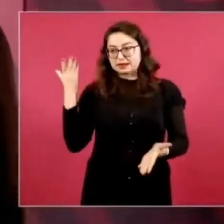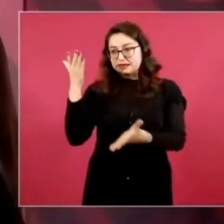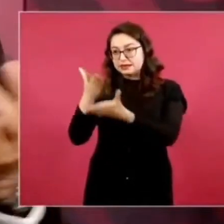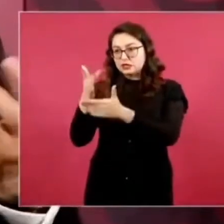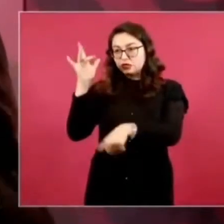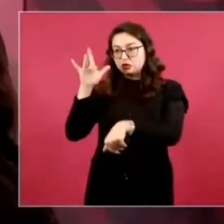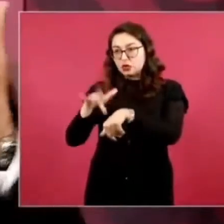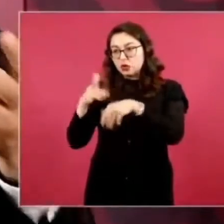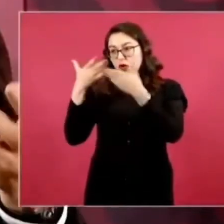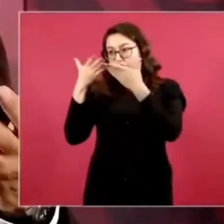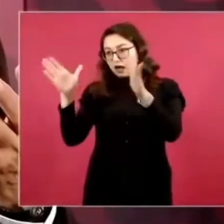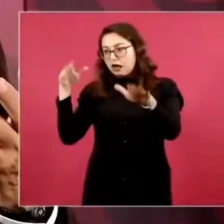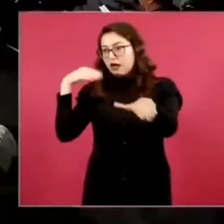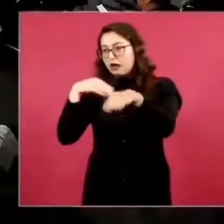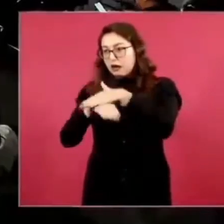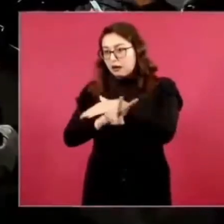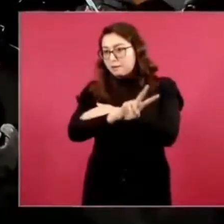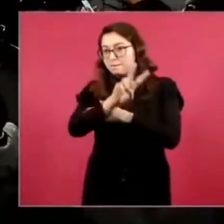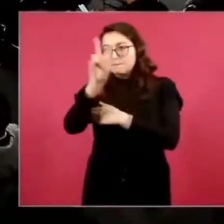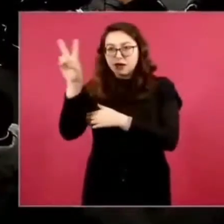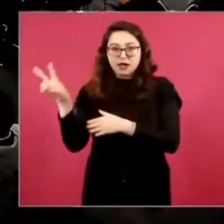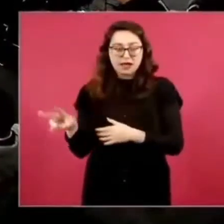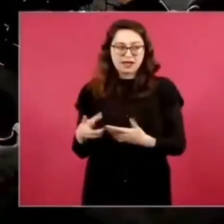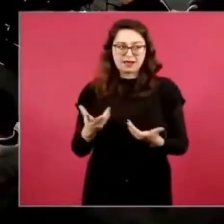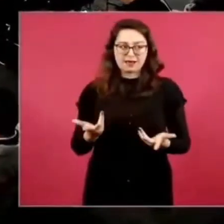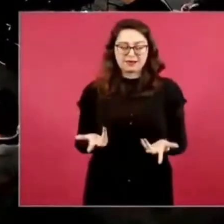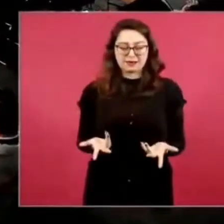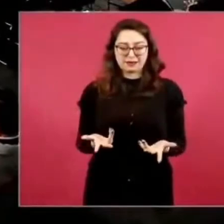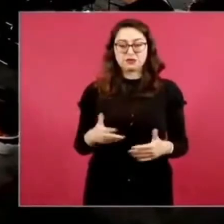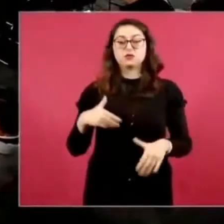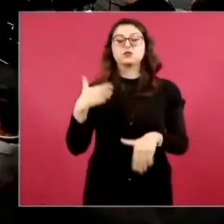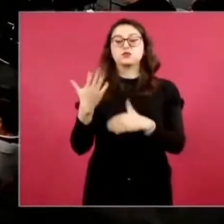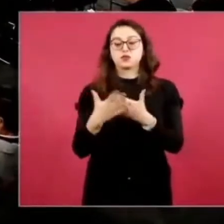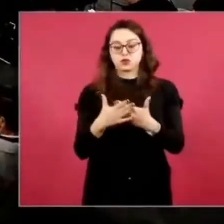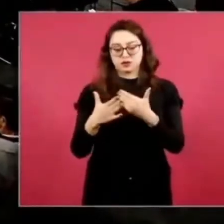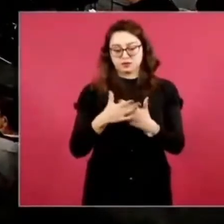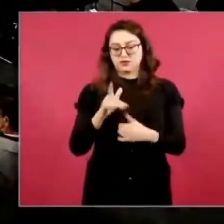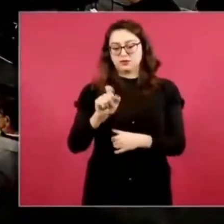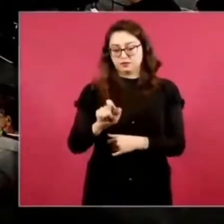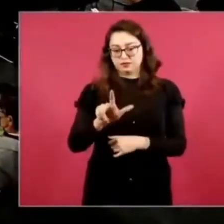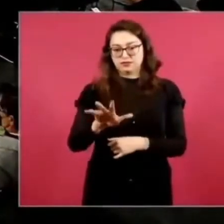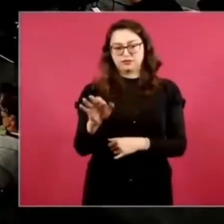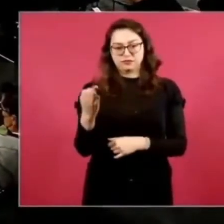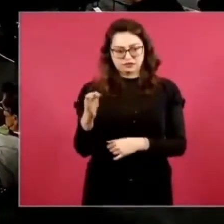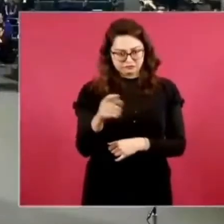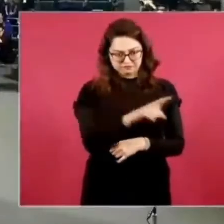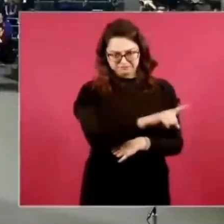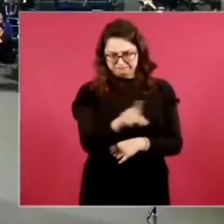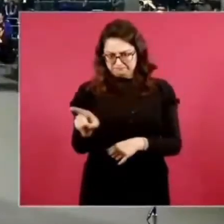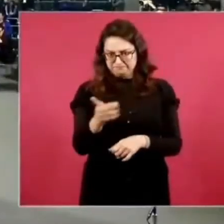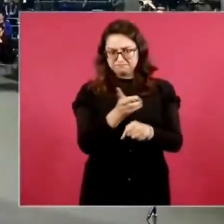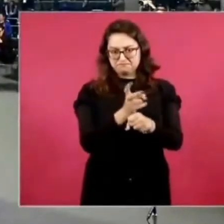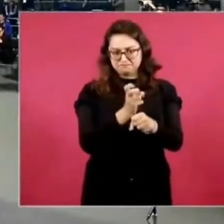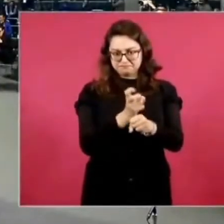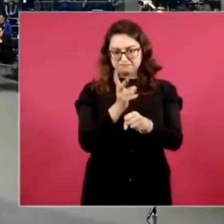a ustedes les invito el 28, quiero para que vean, es una magna